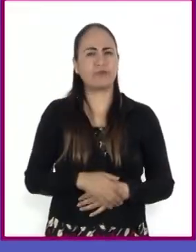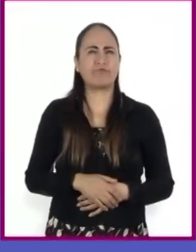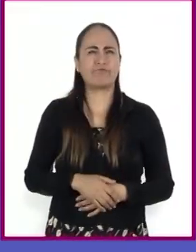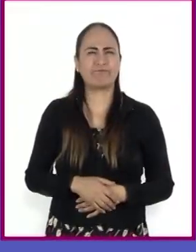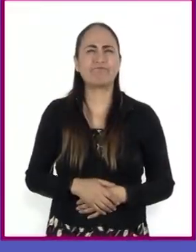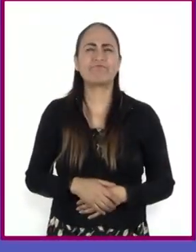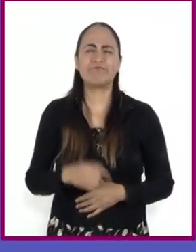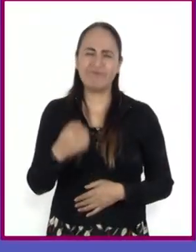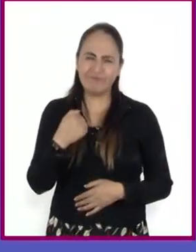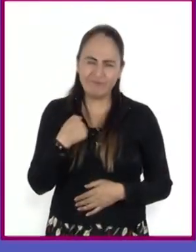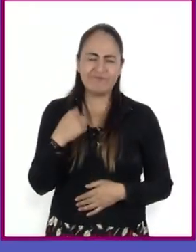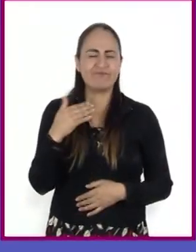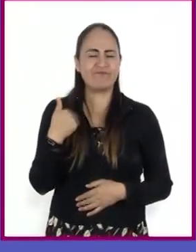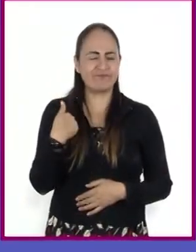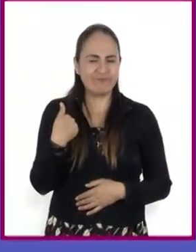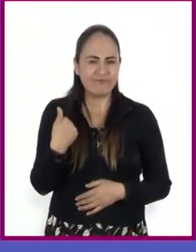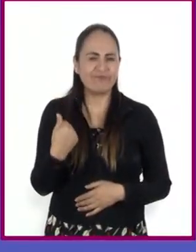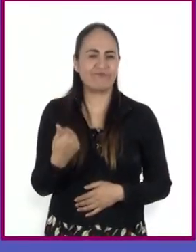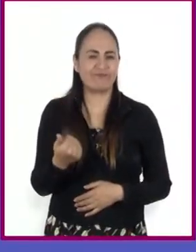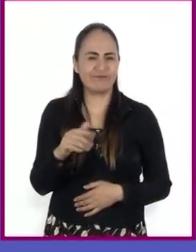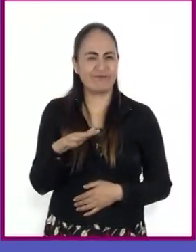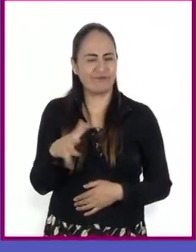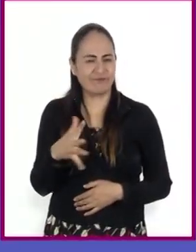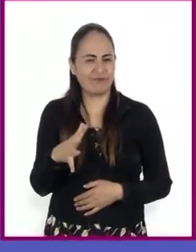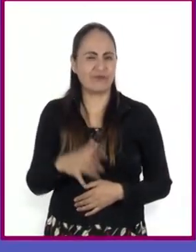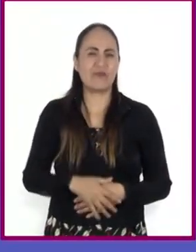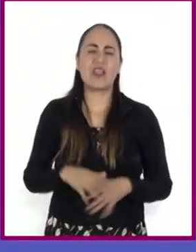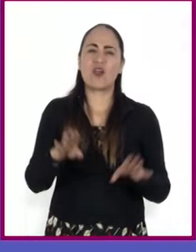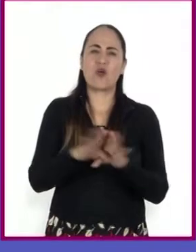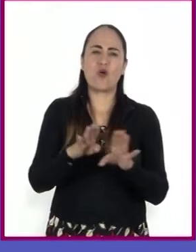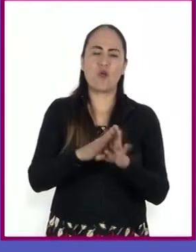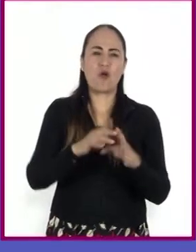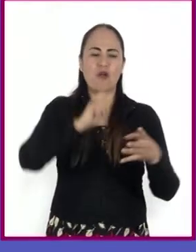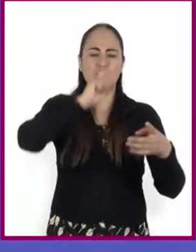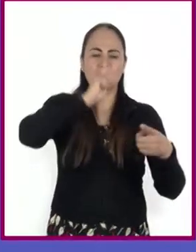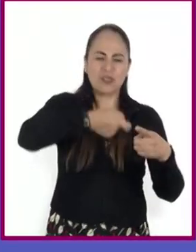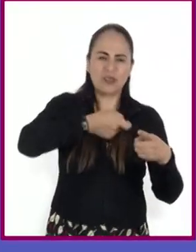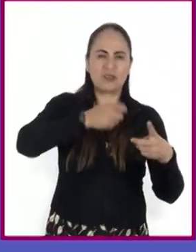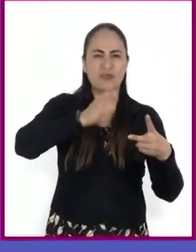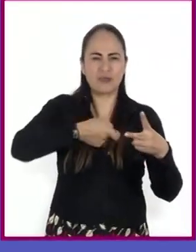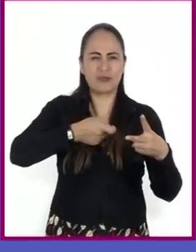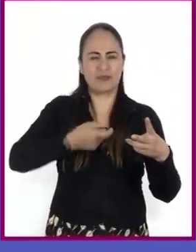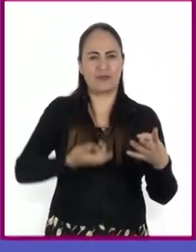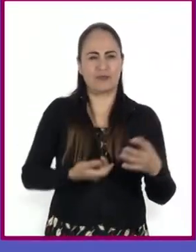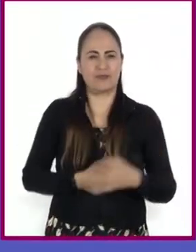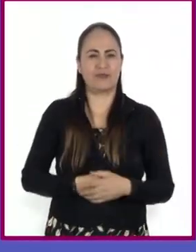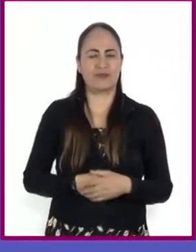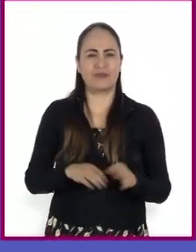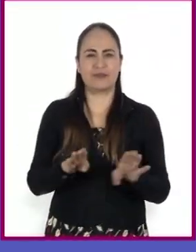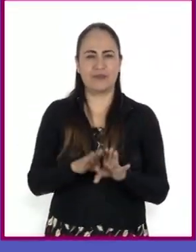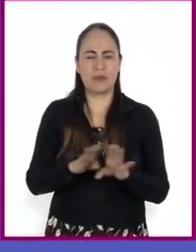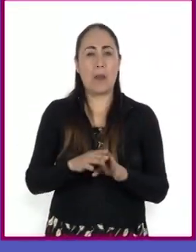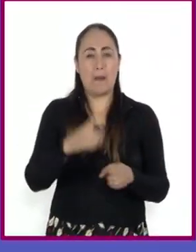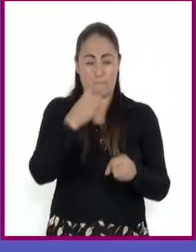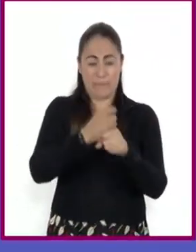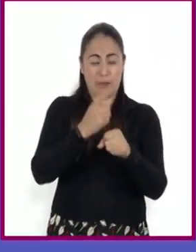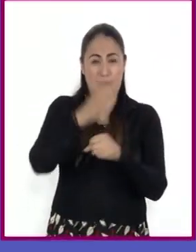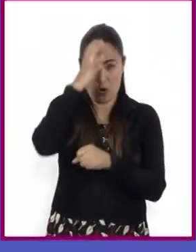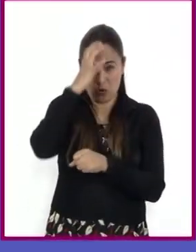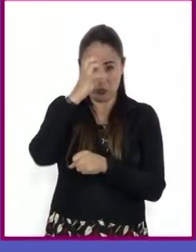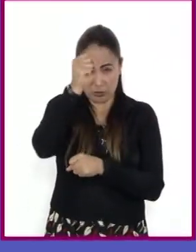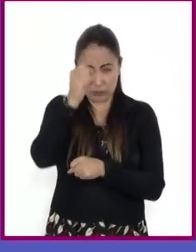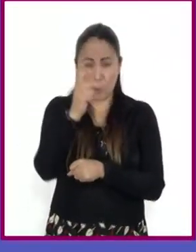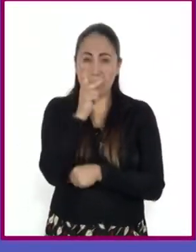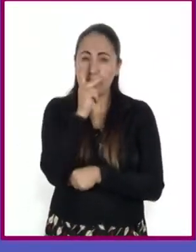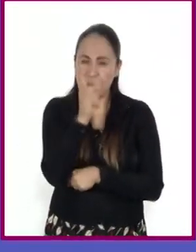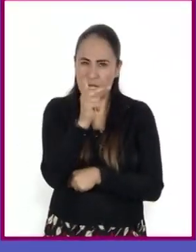voy entendiendo cómo se redactan las definiciones. Primero debemos tener un concepto que es la palabra que